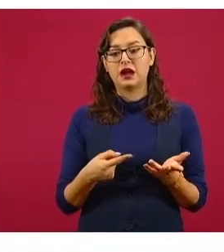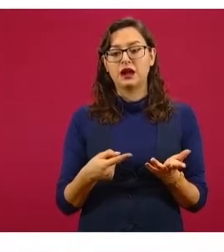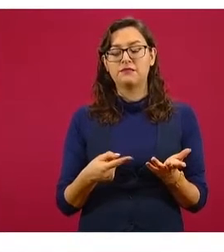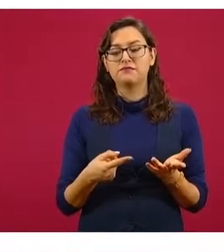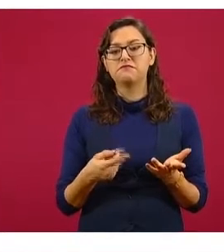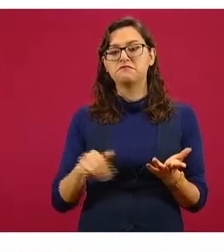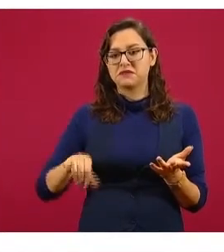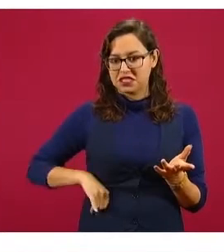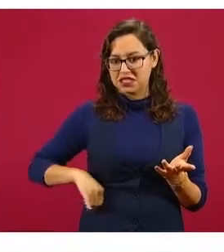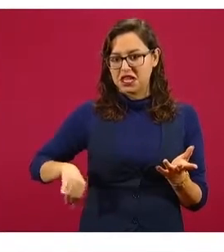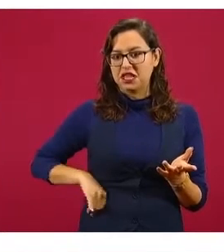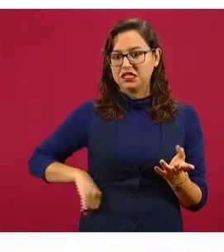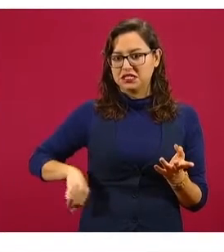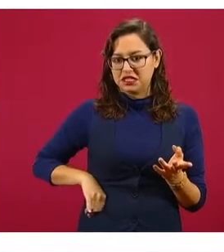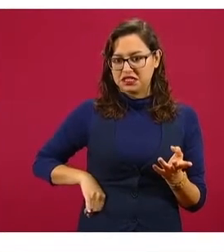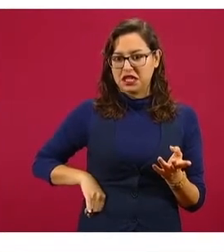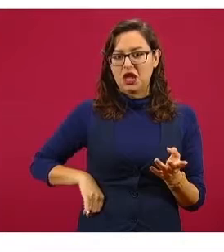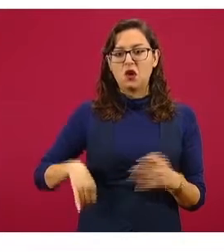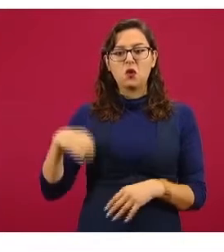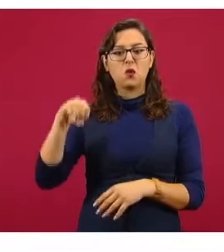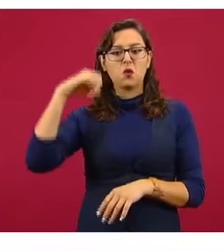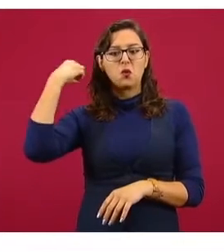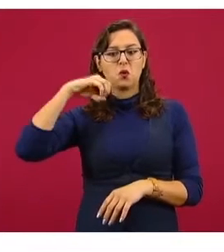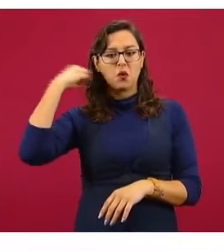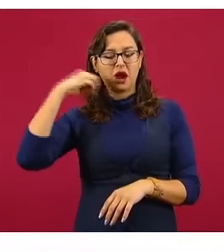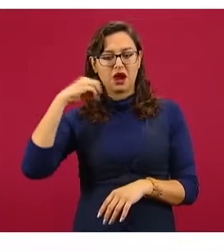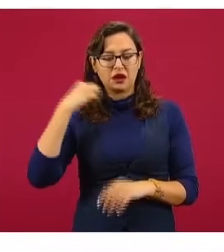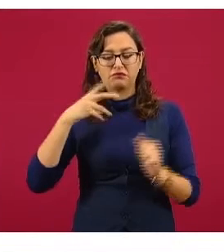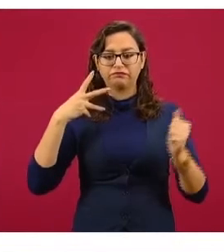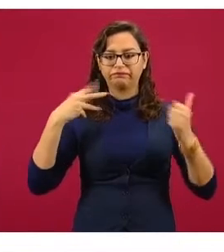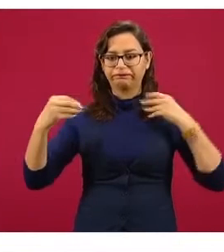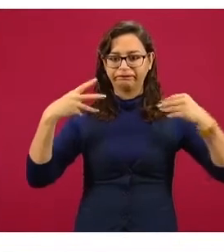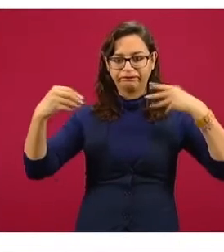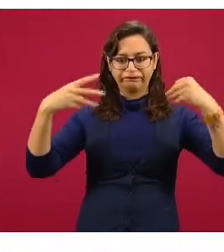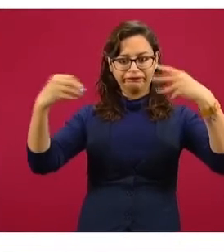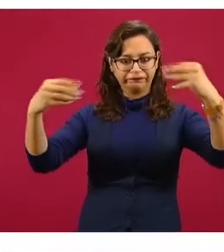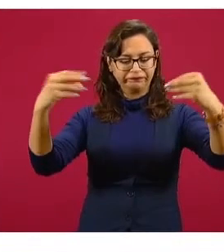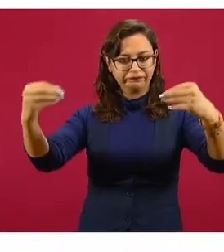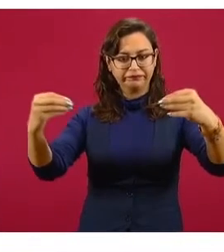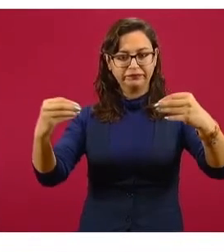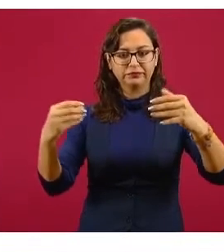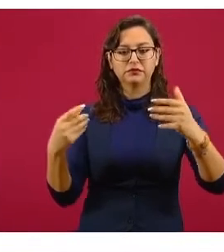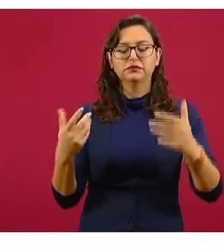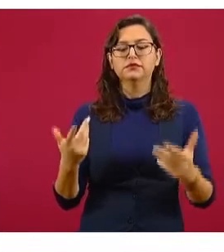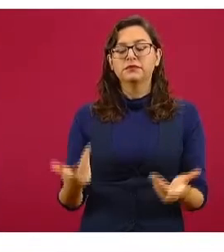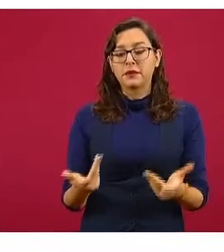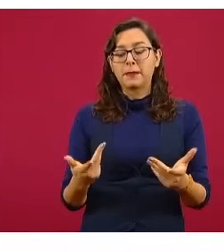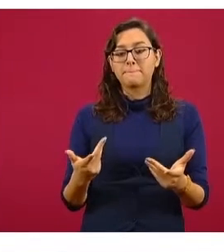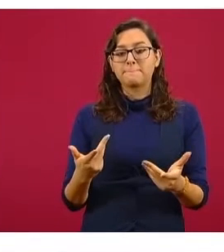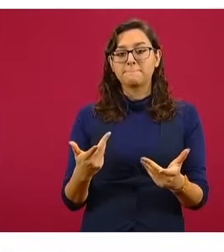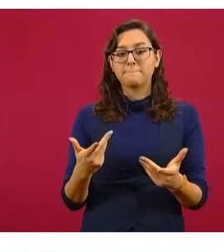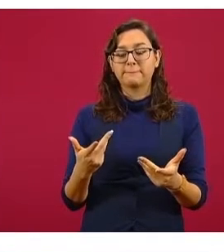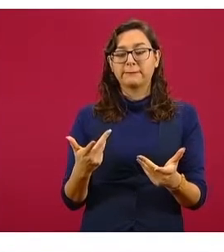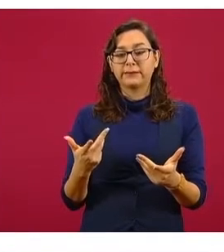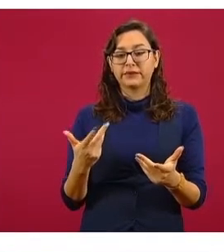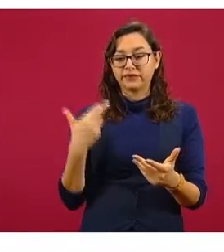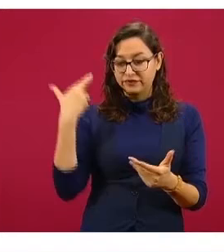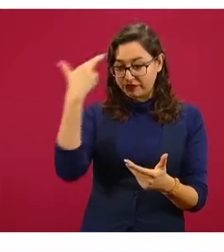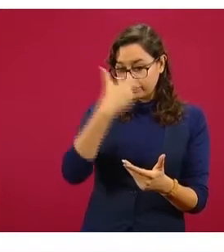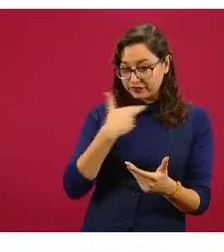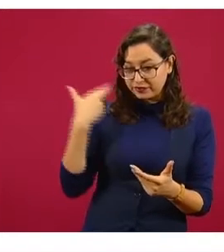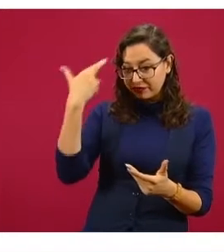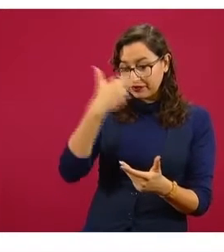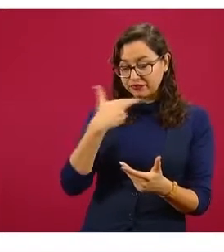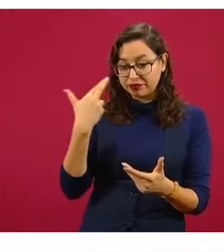es interesante observar que tiene que ver con el comportamiento de los brotes. Cuando se estudian los brotes epidémicos se encuentra